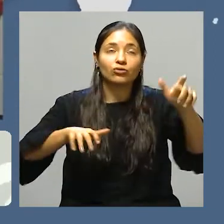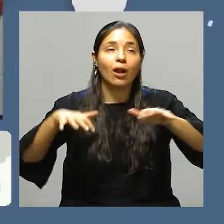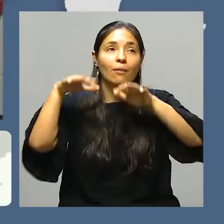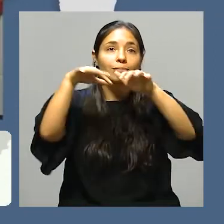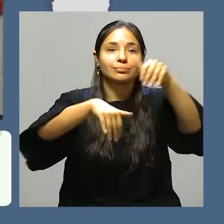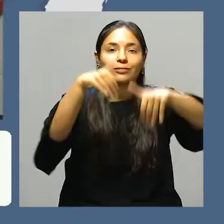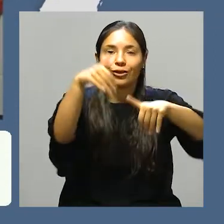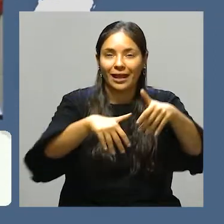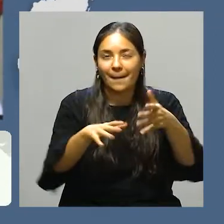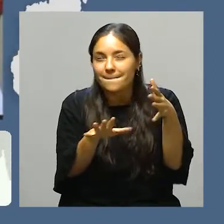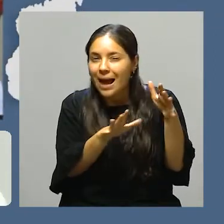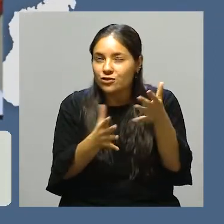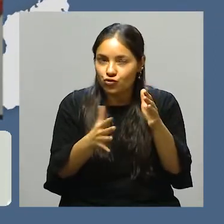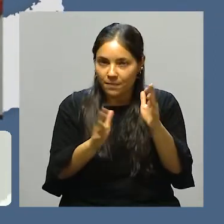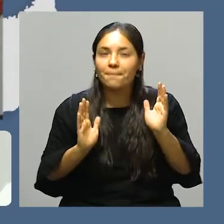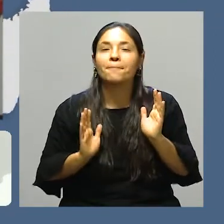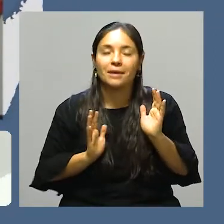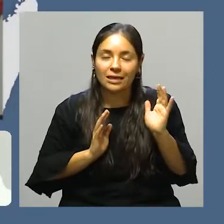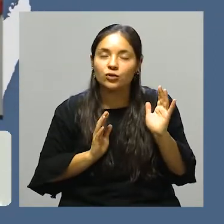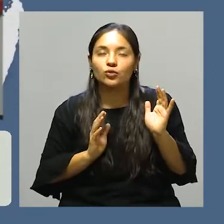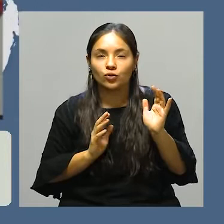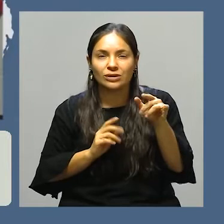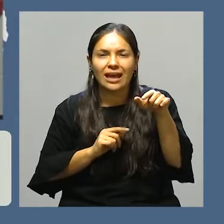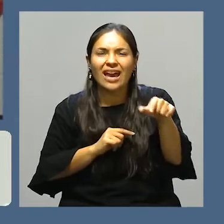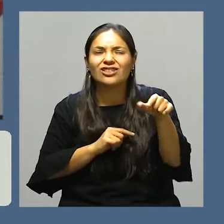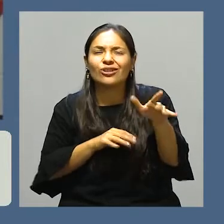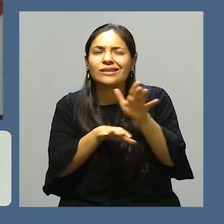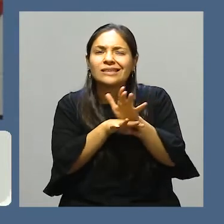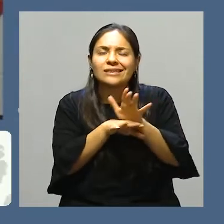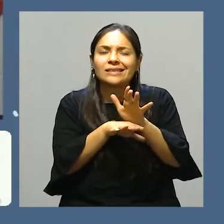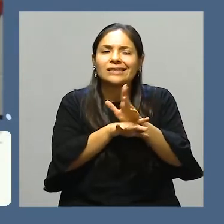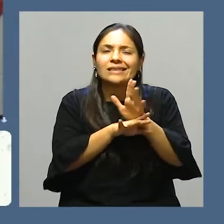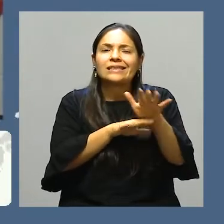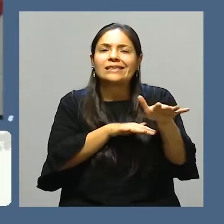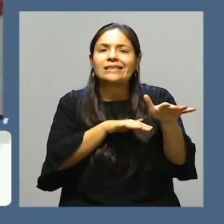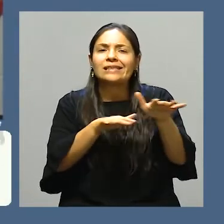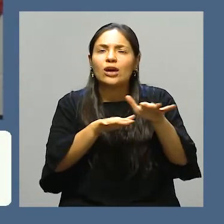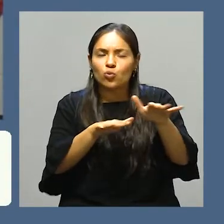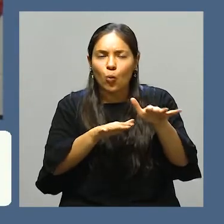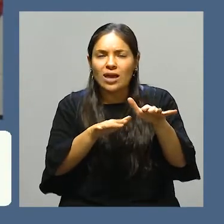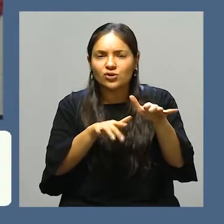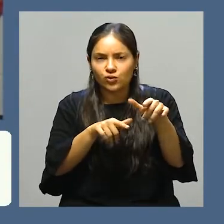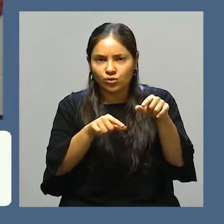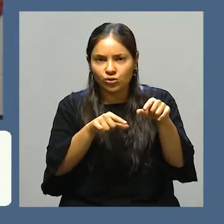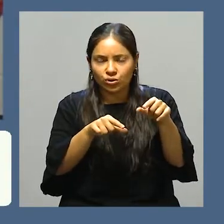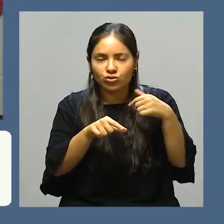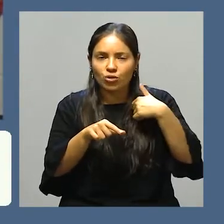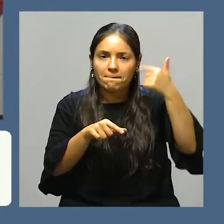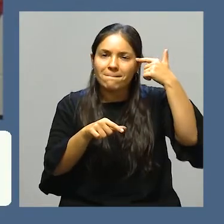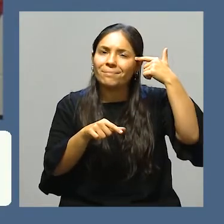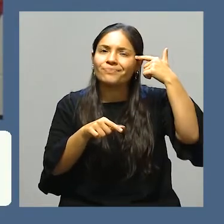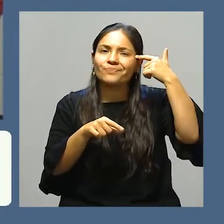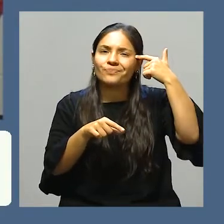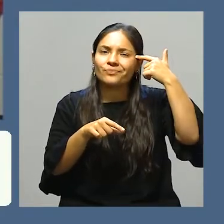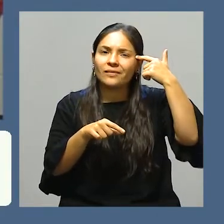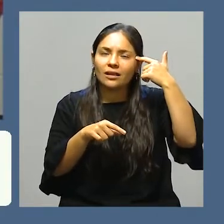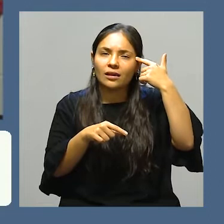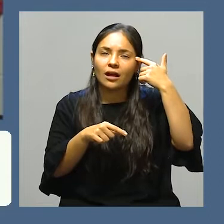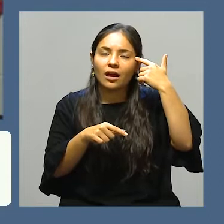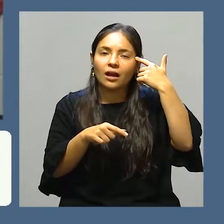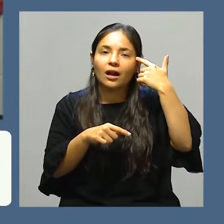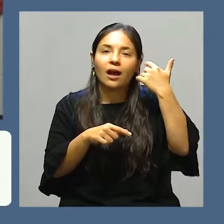reales para los competidores hacia la presidencia. Entonces, yo creo que había digamos, un manto de duda que efectivamente le permitía